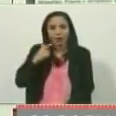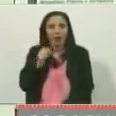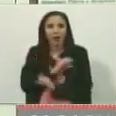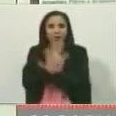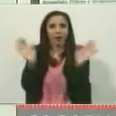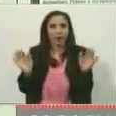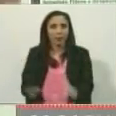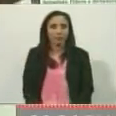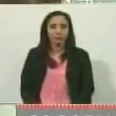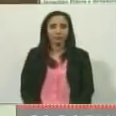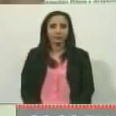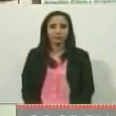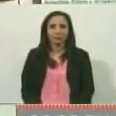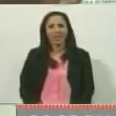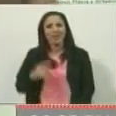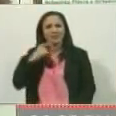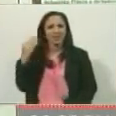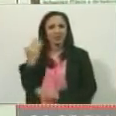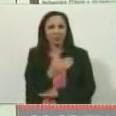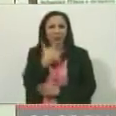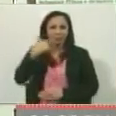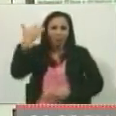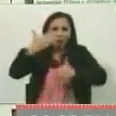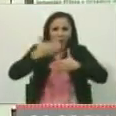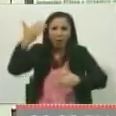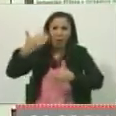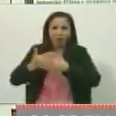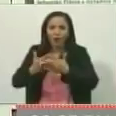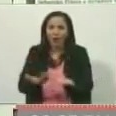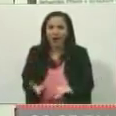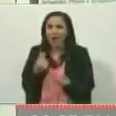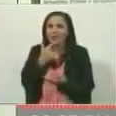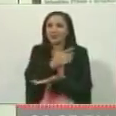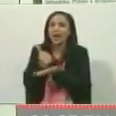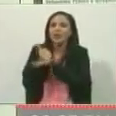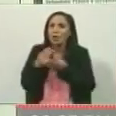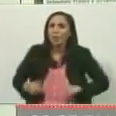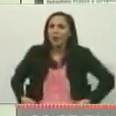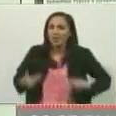inmoral sancionar, bloquear y después decir, no quieres aceptar la ayuda que yo te doy.